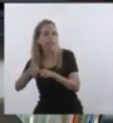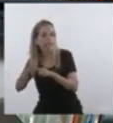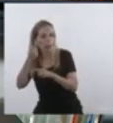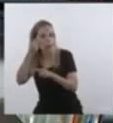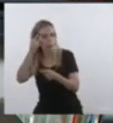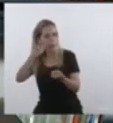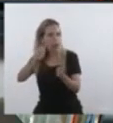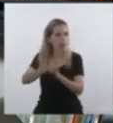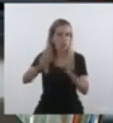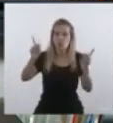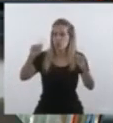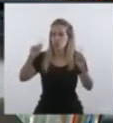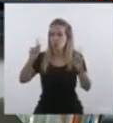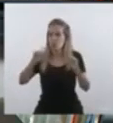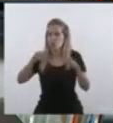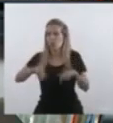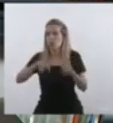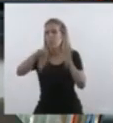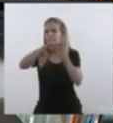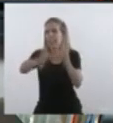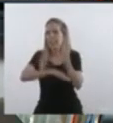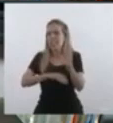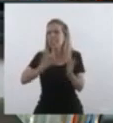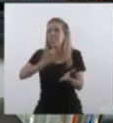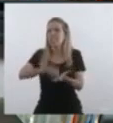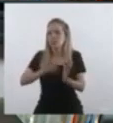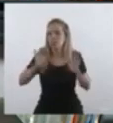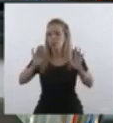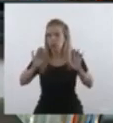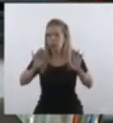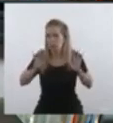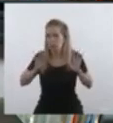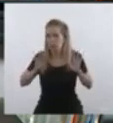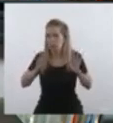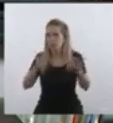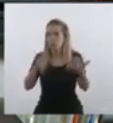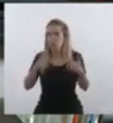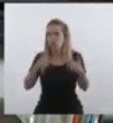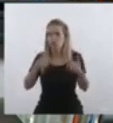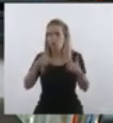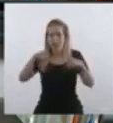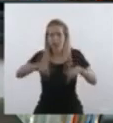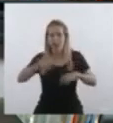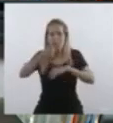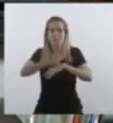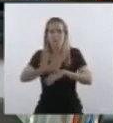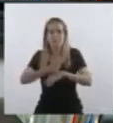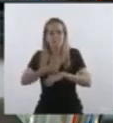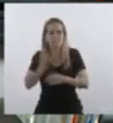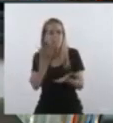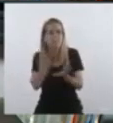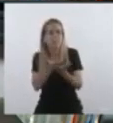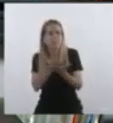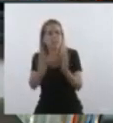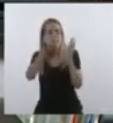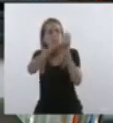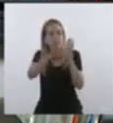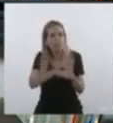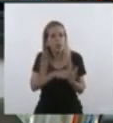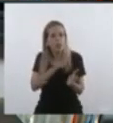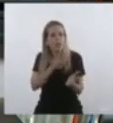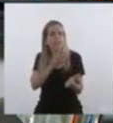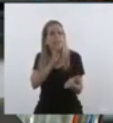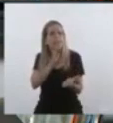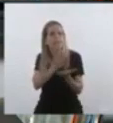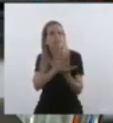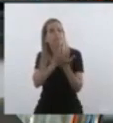hoy estoy proponiéndoles. Que no estoy acá planteando estas cosas para ver de